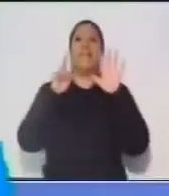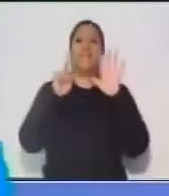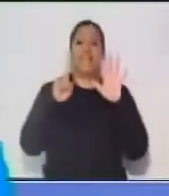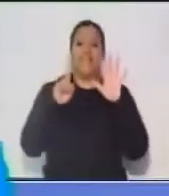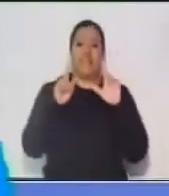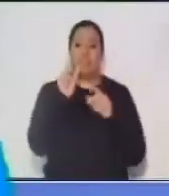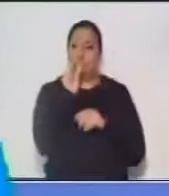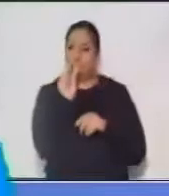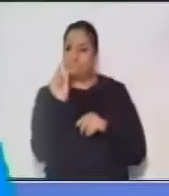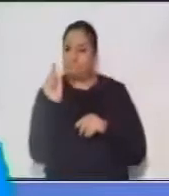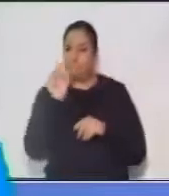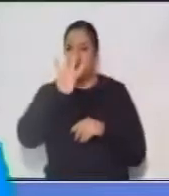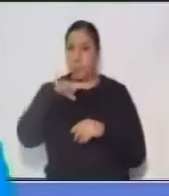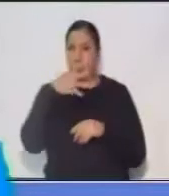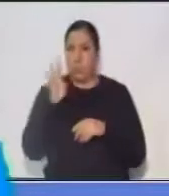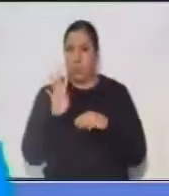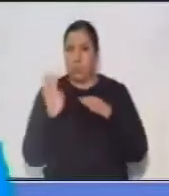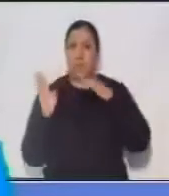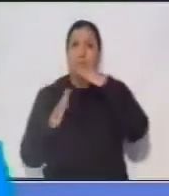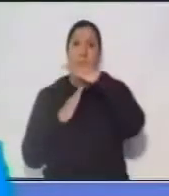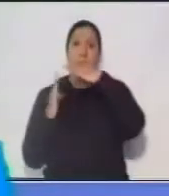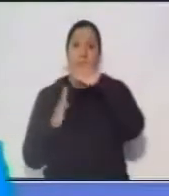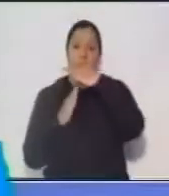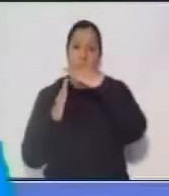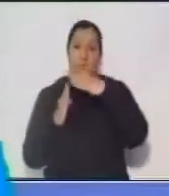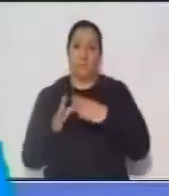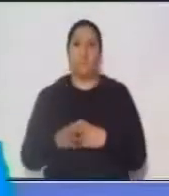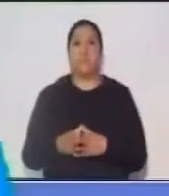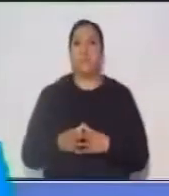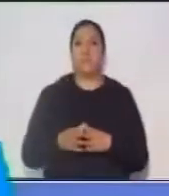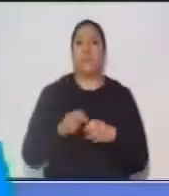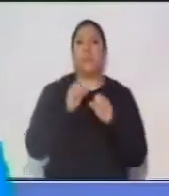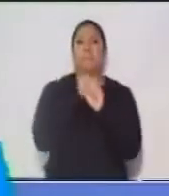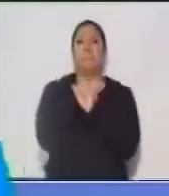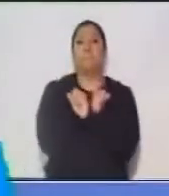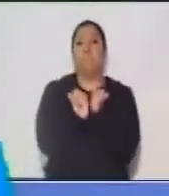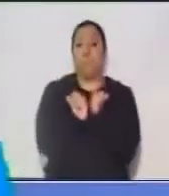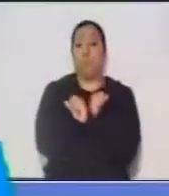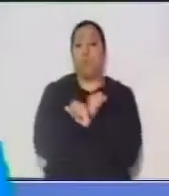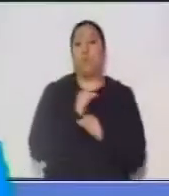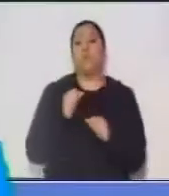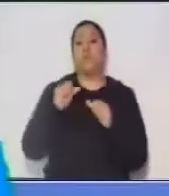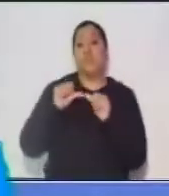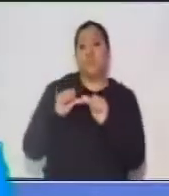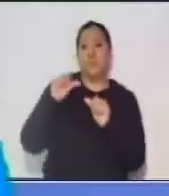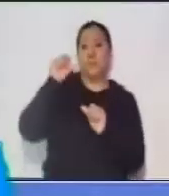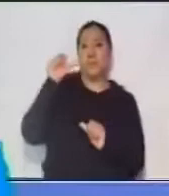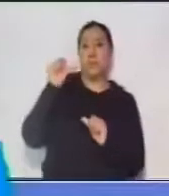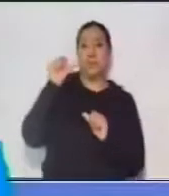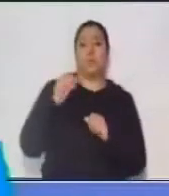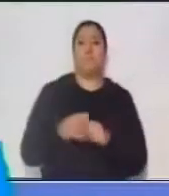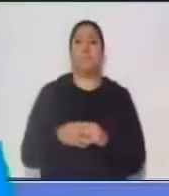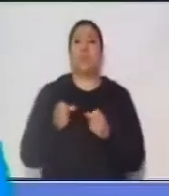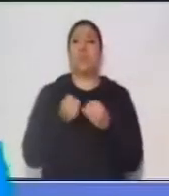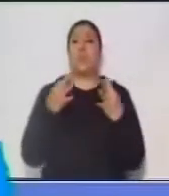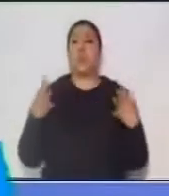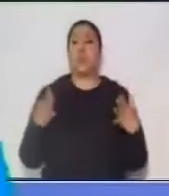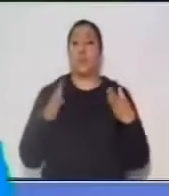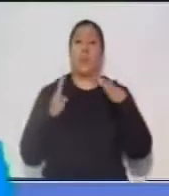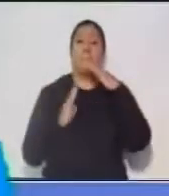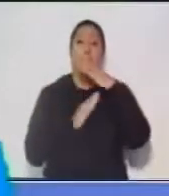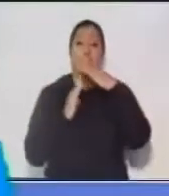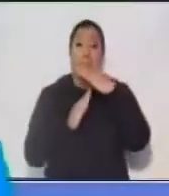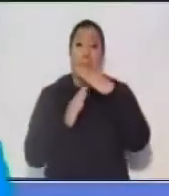Entonces, en la base, por la altura, en la base tenemos 6